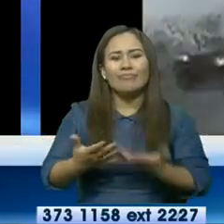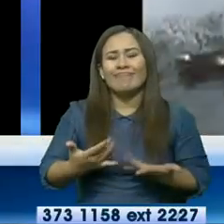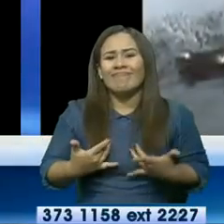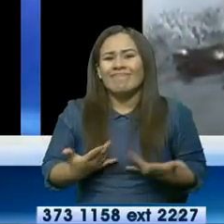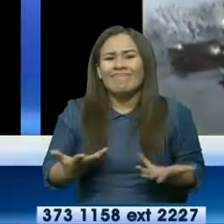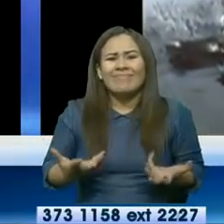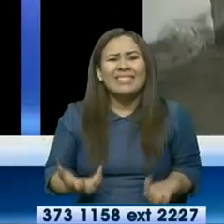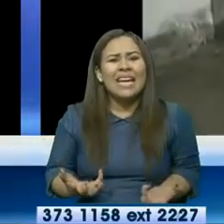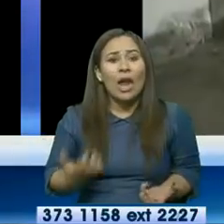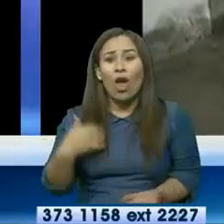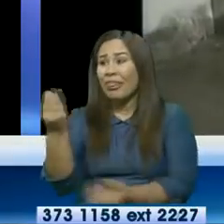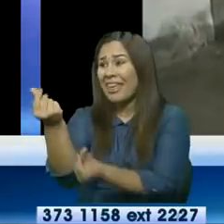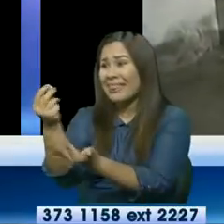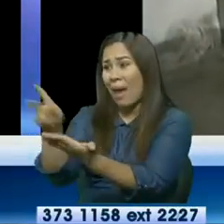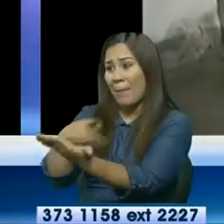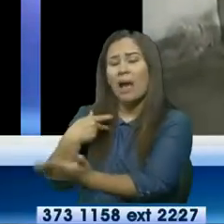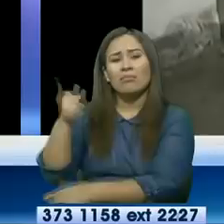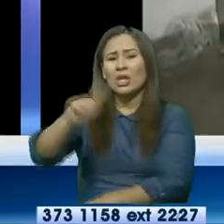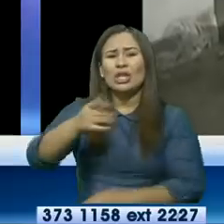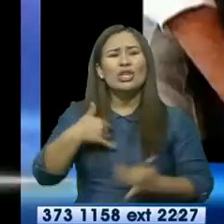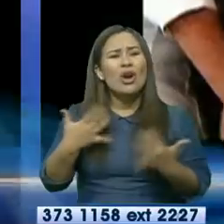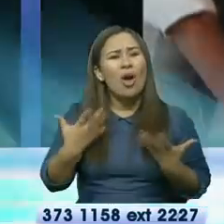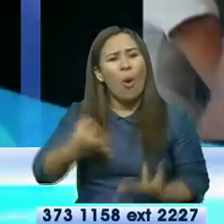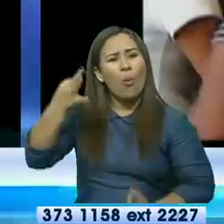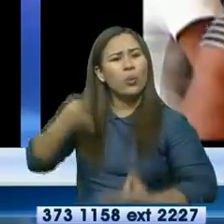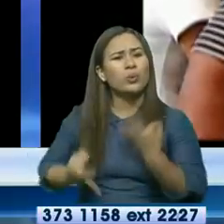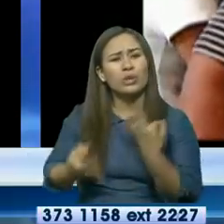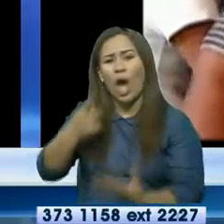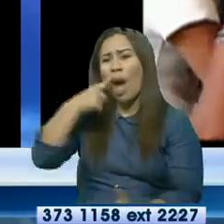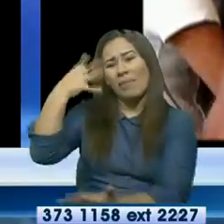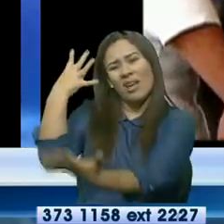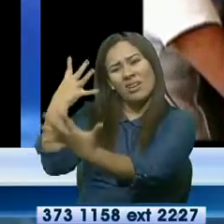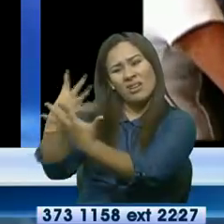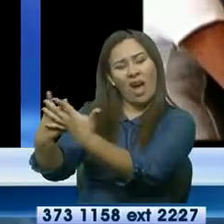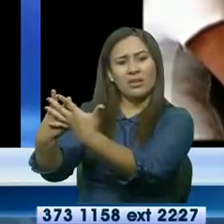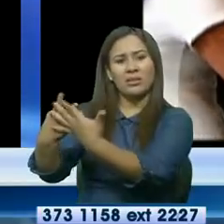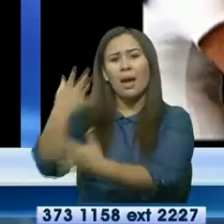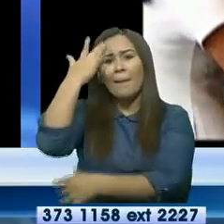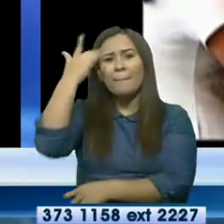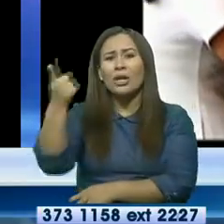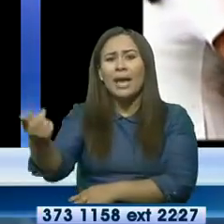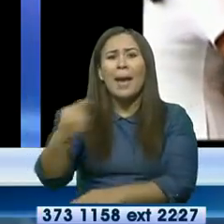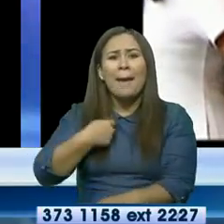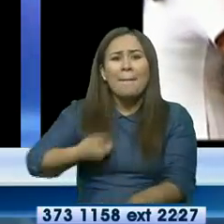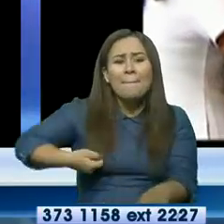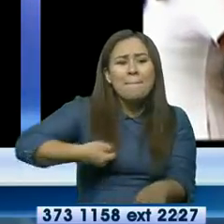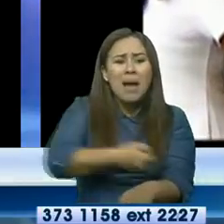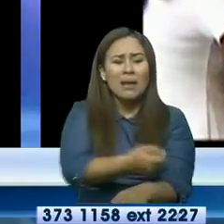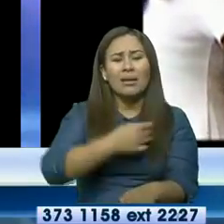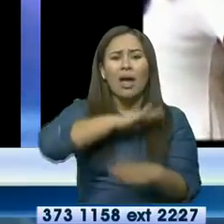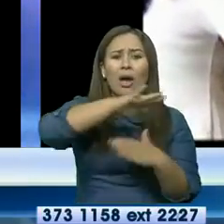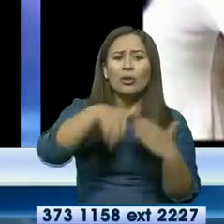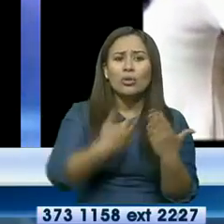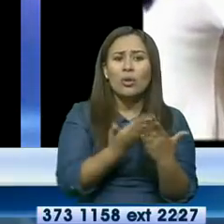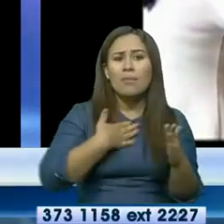lo que tiene que ser la justicia justicia porque un hombre me mató mi familia